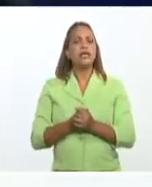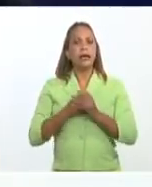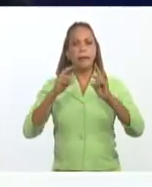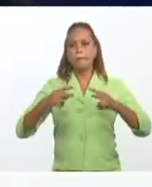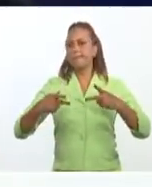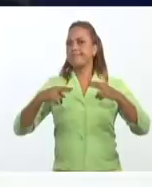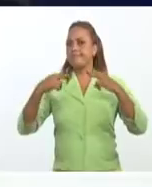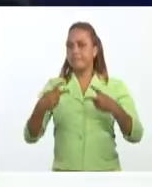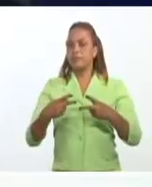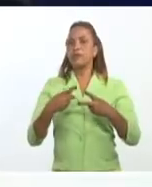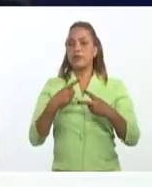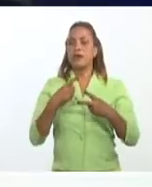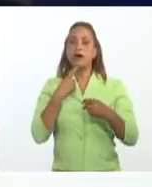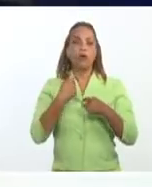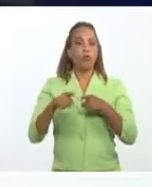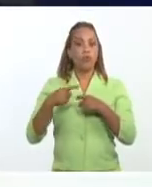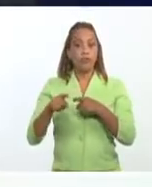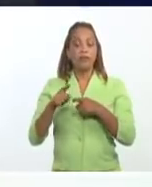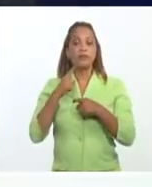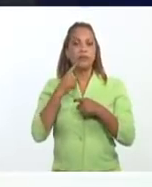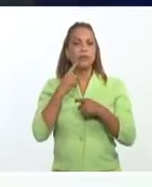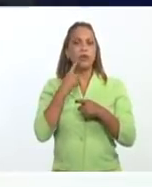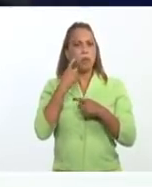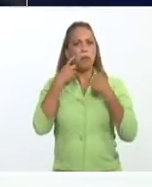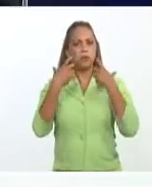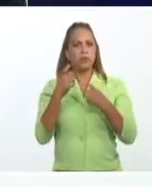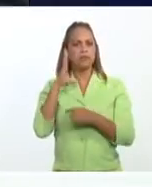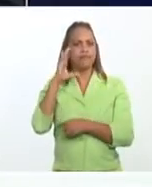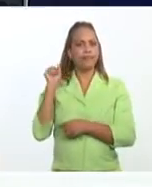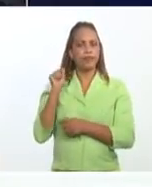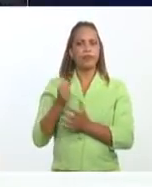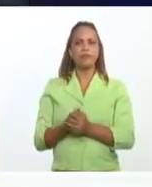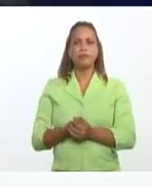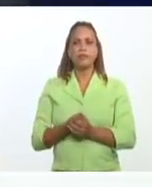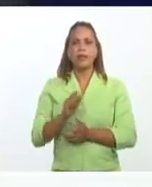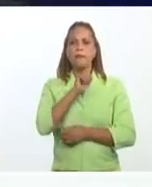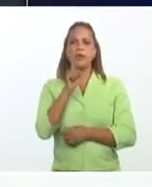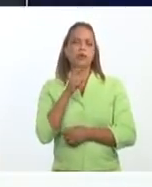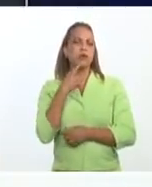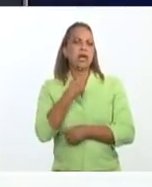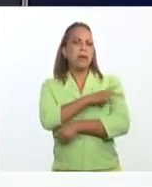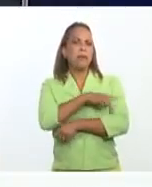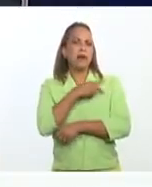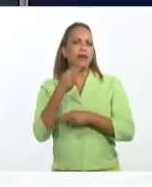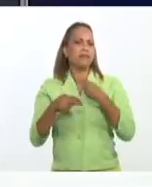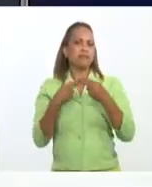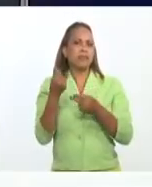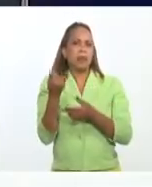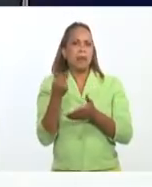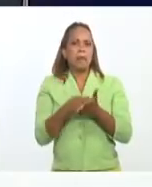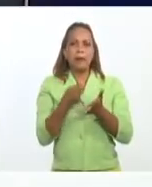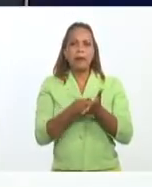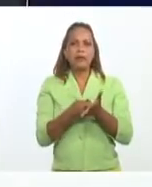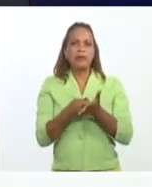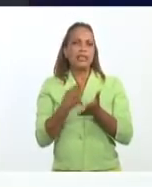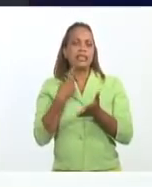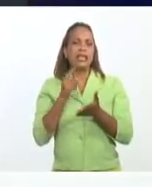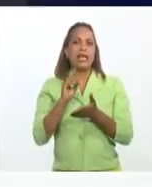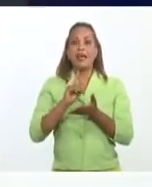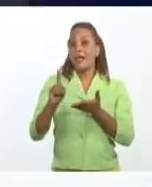pero indispensable para entender esta dinámica. ¿Qué país del mundo puede hacer esto? ¿Darse el lujo de disparar su